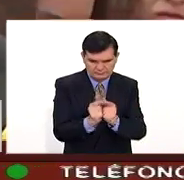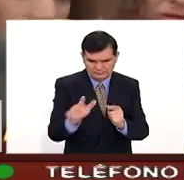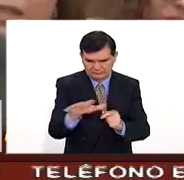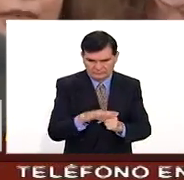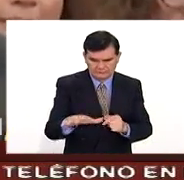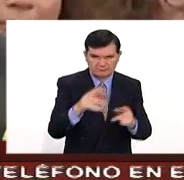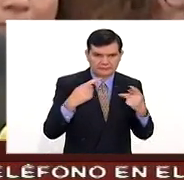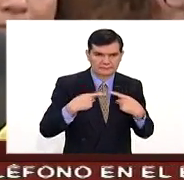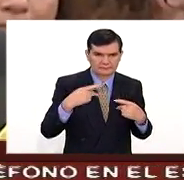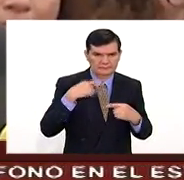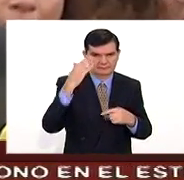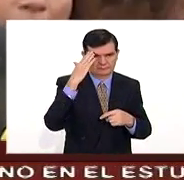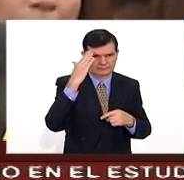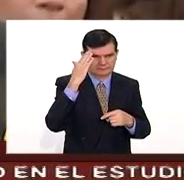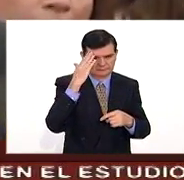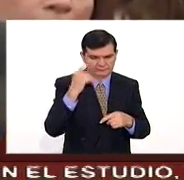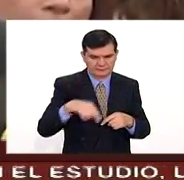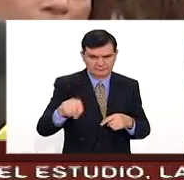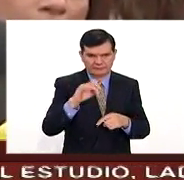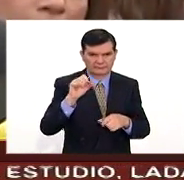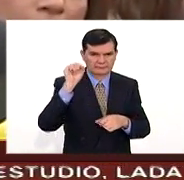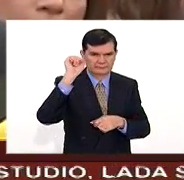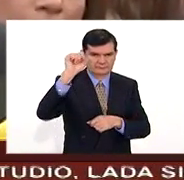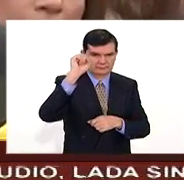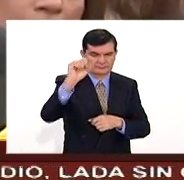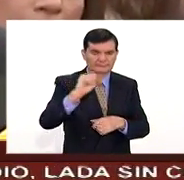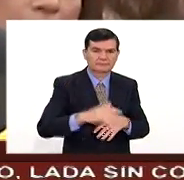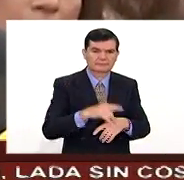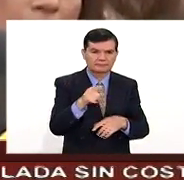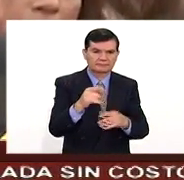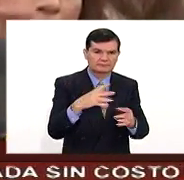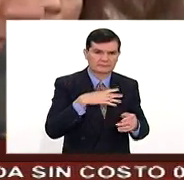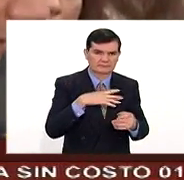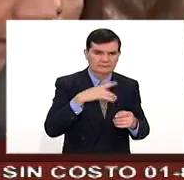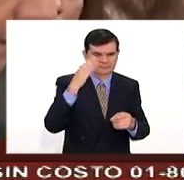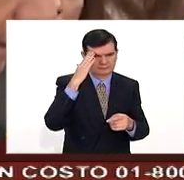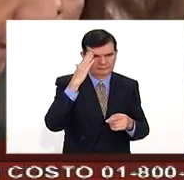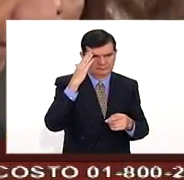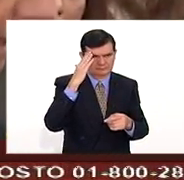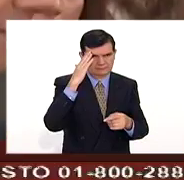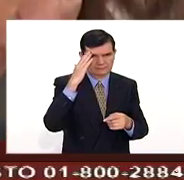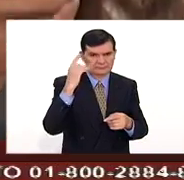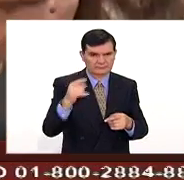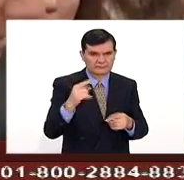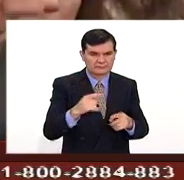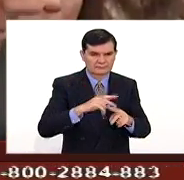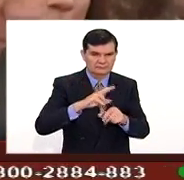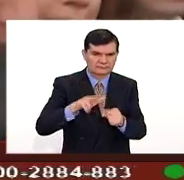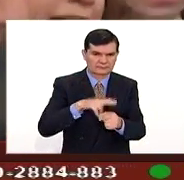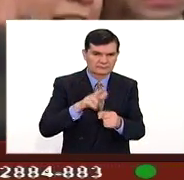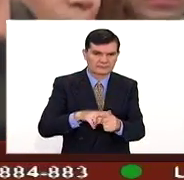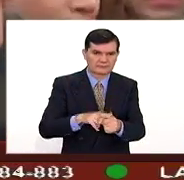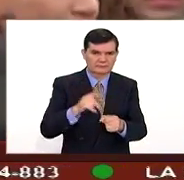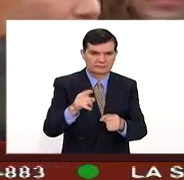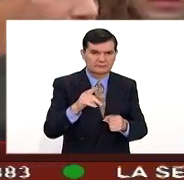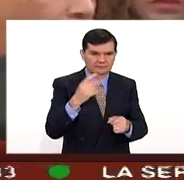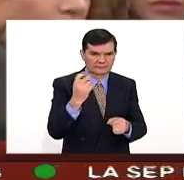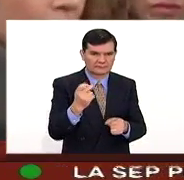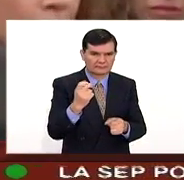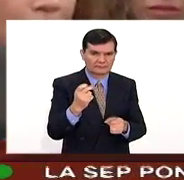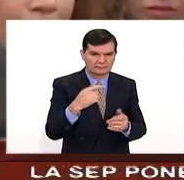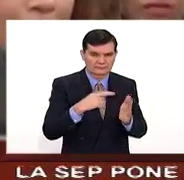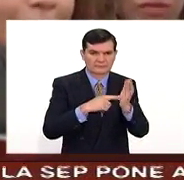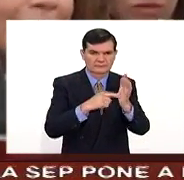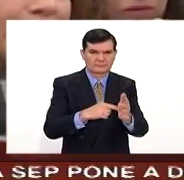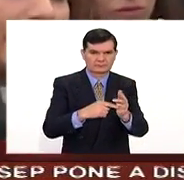de dirigentes de la CENTE y de dirigentes de las normales. Pero gracias, eso compañero. Se los dirá